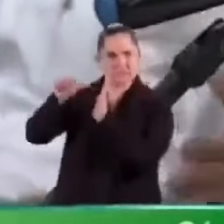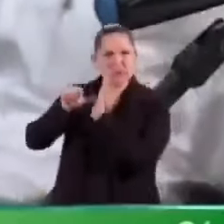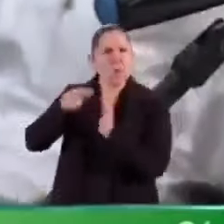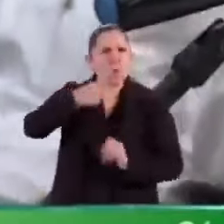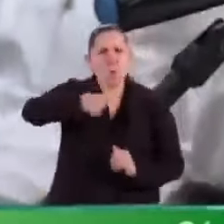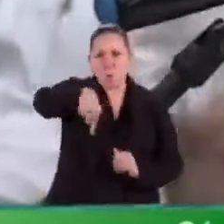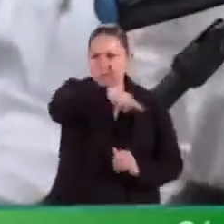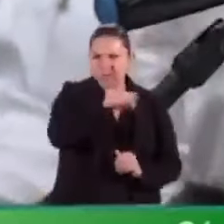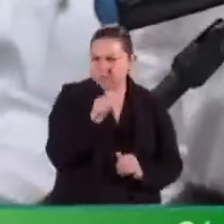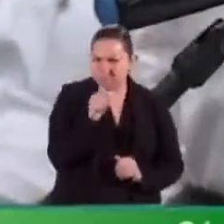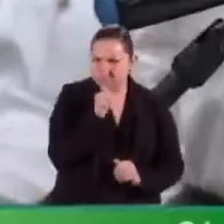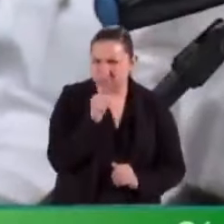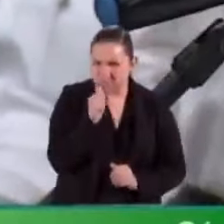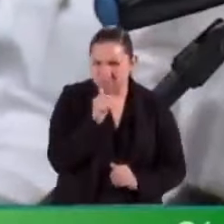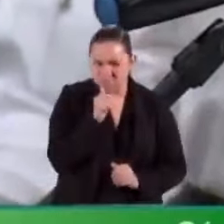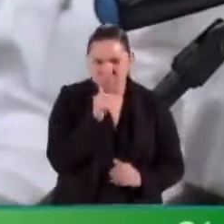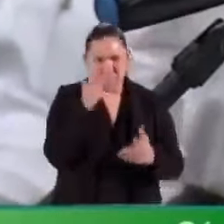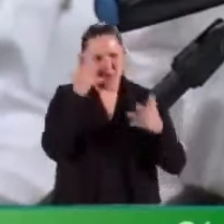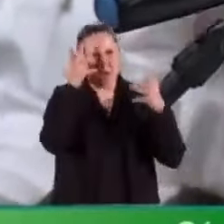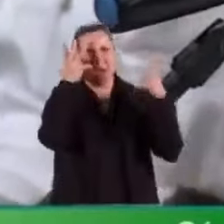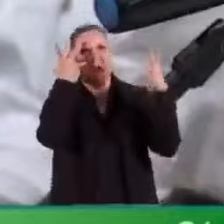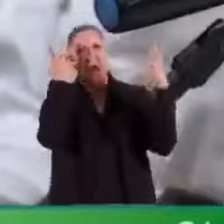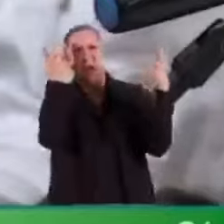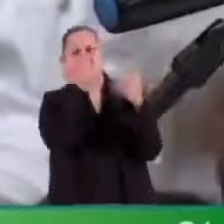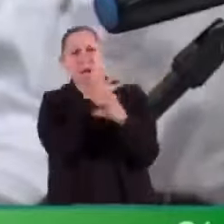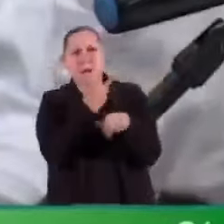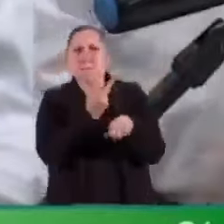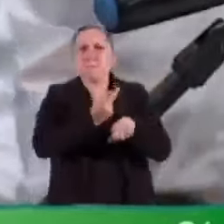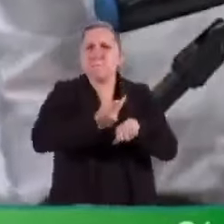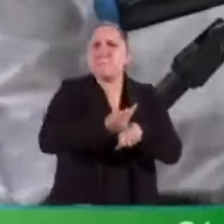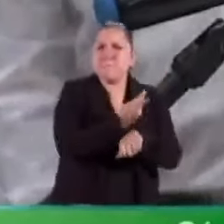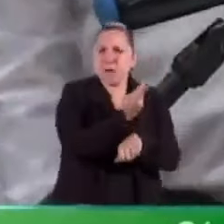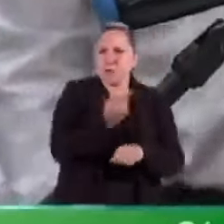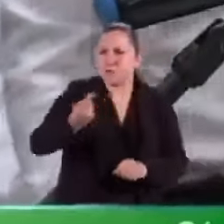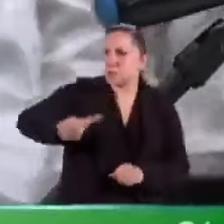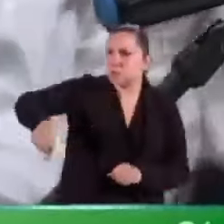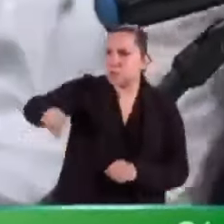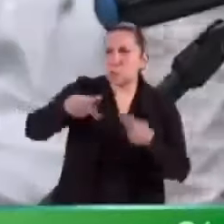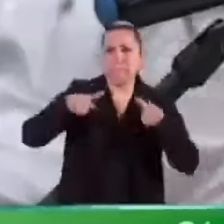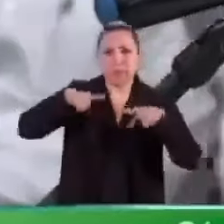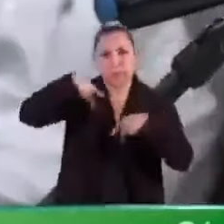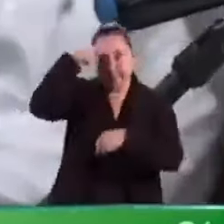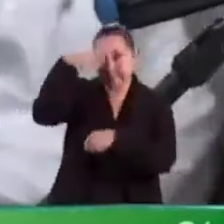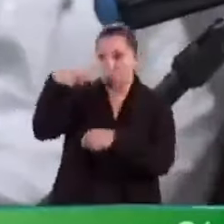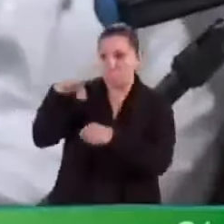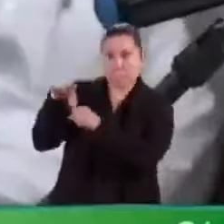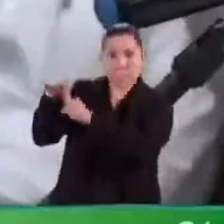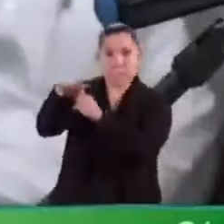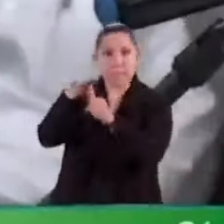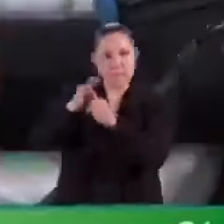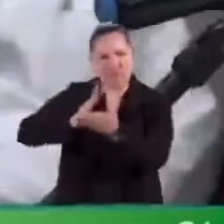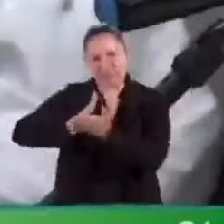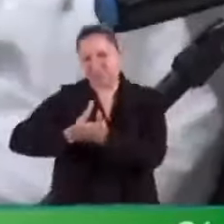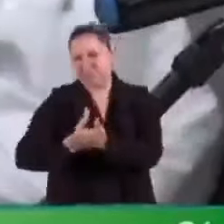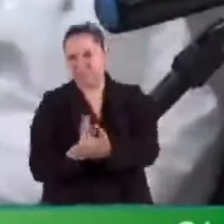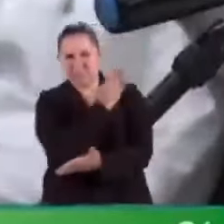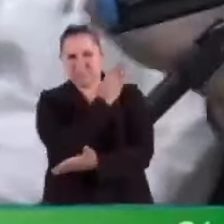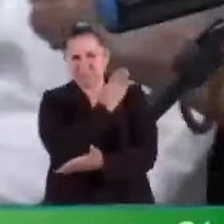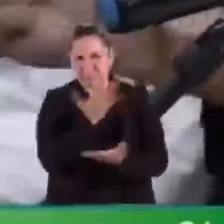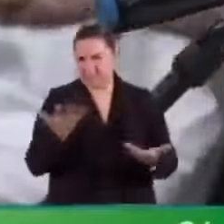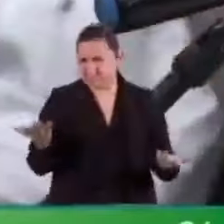de realidad, que el pueblo de México no los quiere. Y no los quiere por